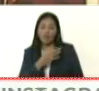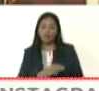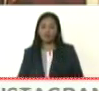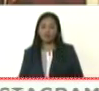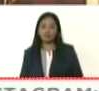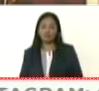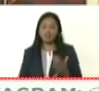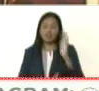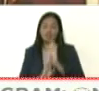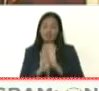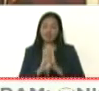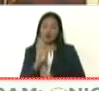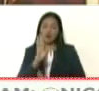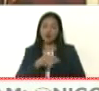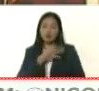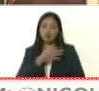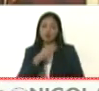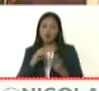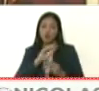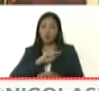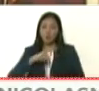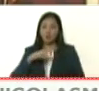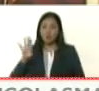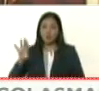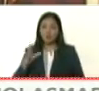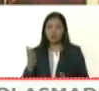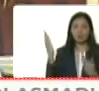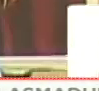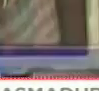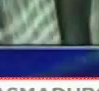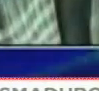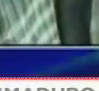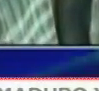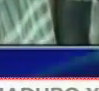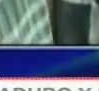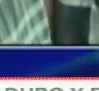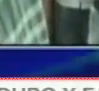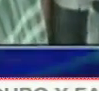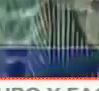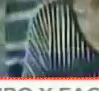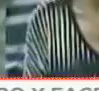del desarrollo social de nuestra patria. Adelante.